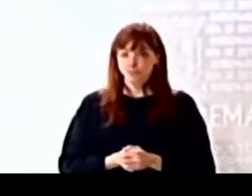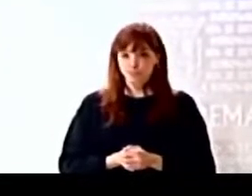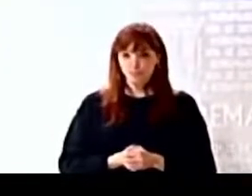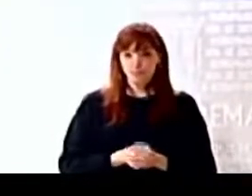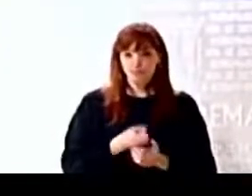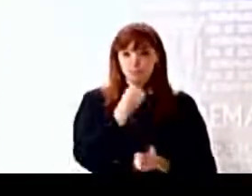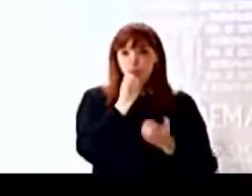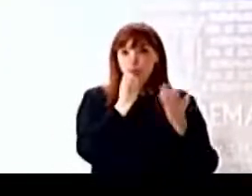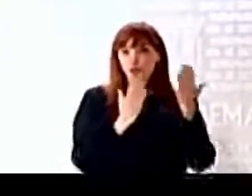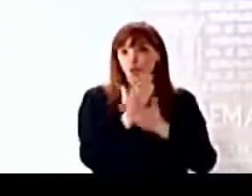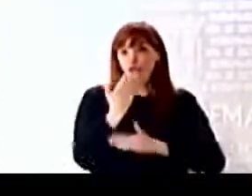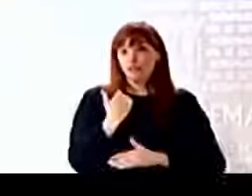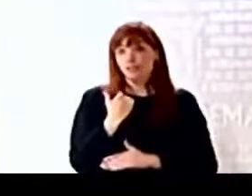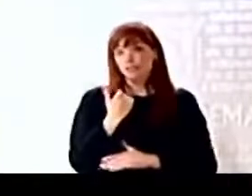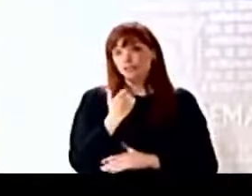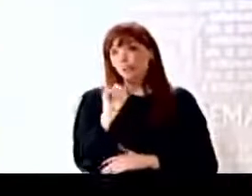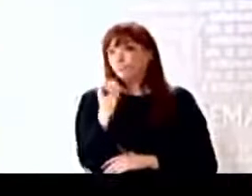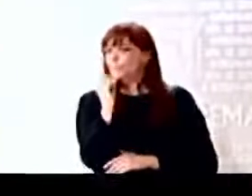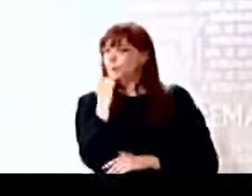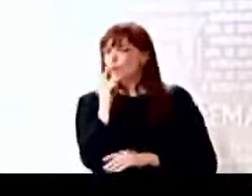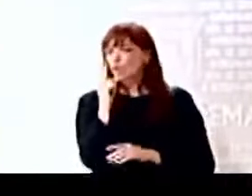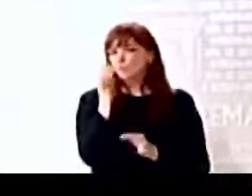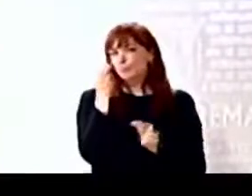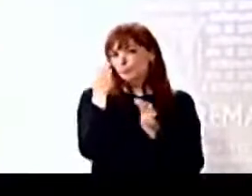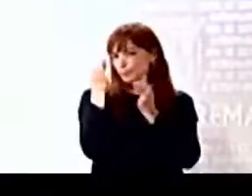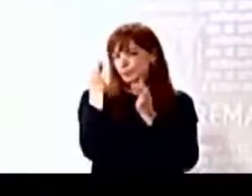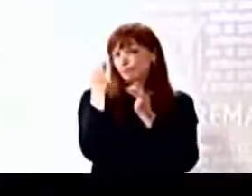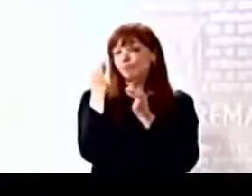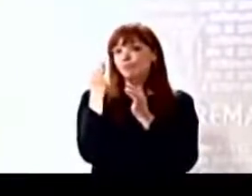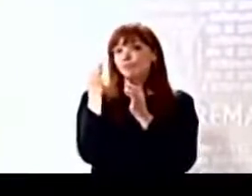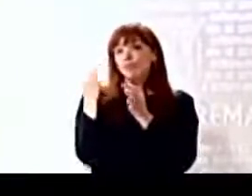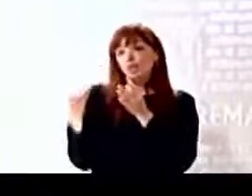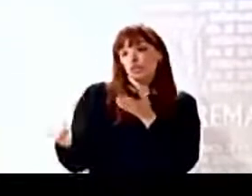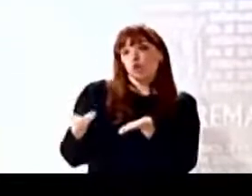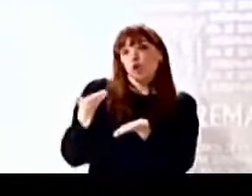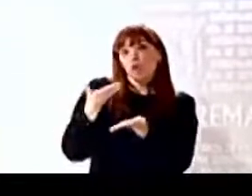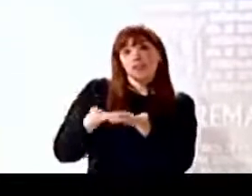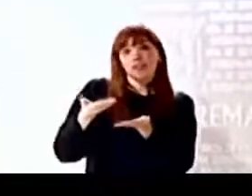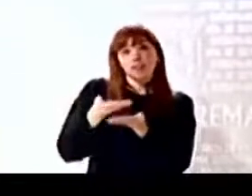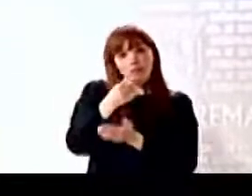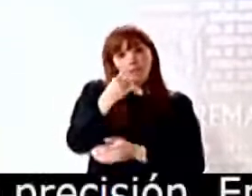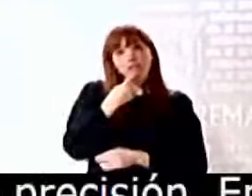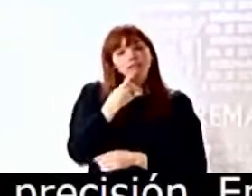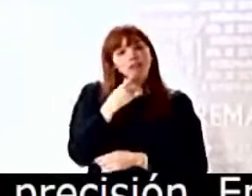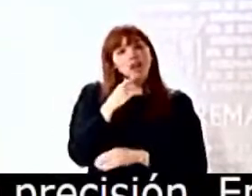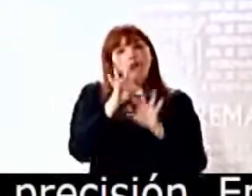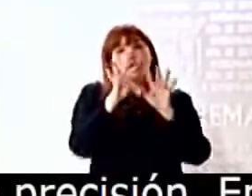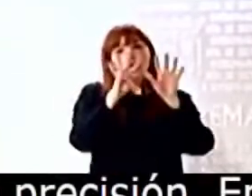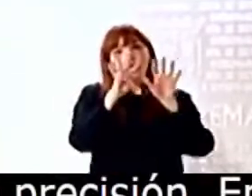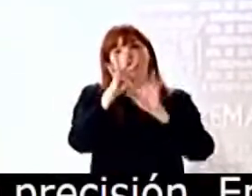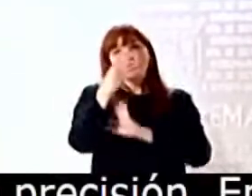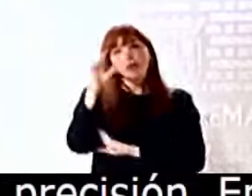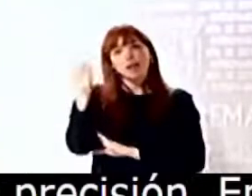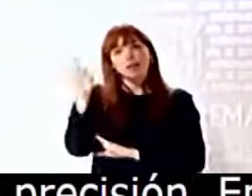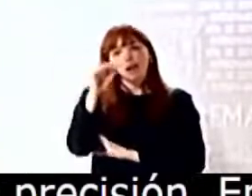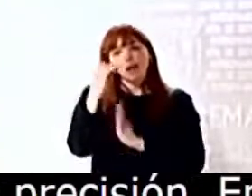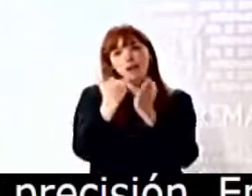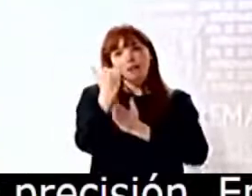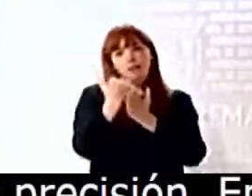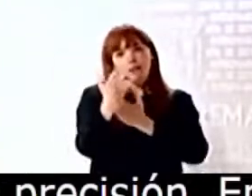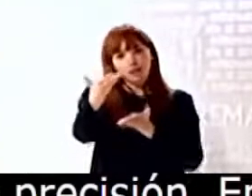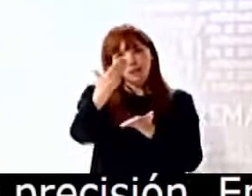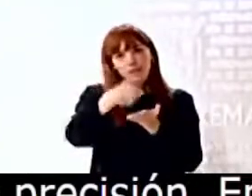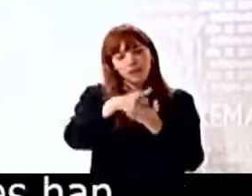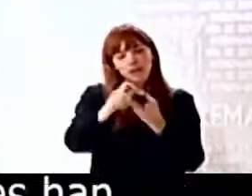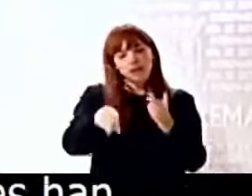Sí, buenos días. Yo quería, bueno, lo primero una precisión. En las solicitudes has dicho que 940 agricultores han